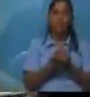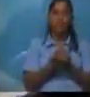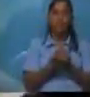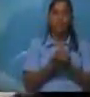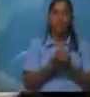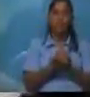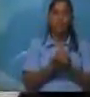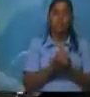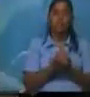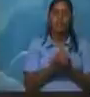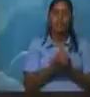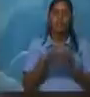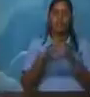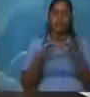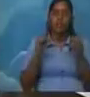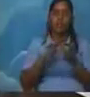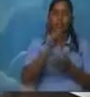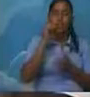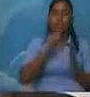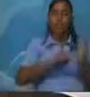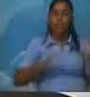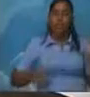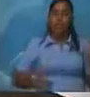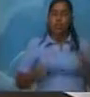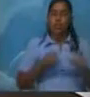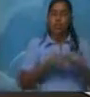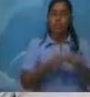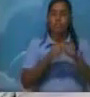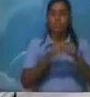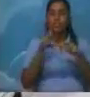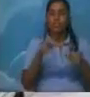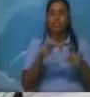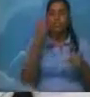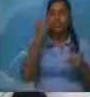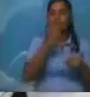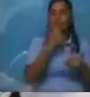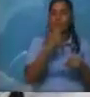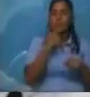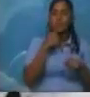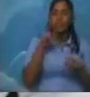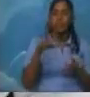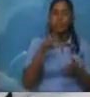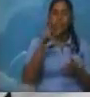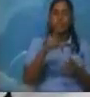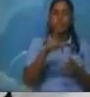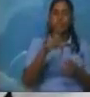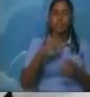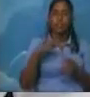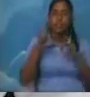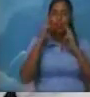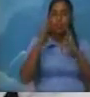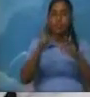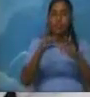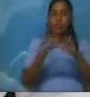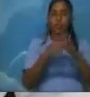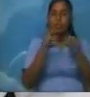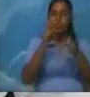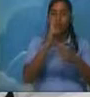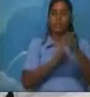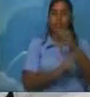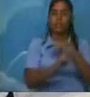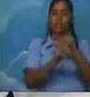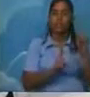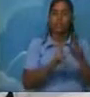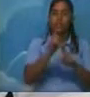Dios adelante Gloria al Señor continuamos en esta hermosa enseñanza me corresponde los versículos